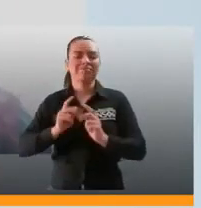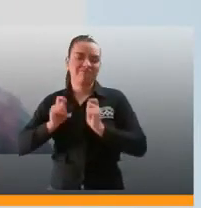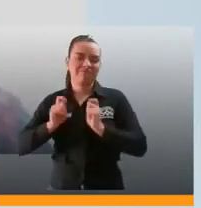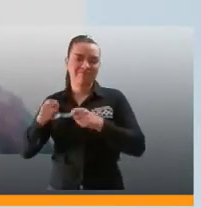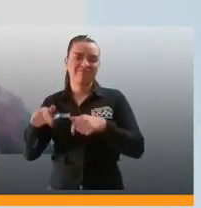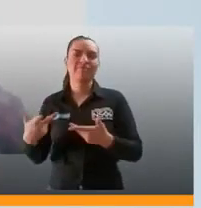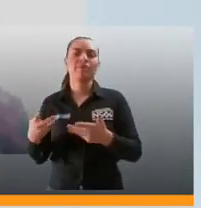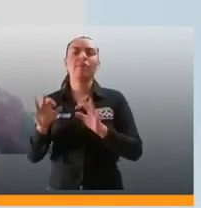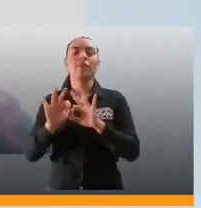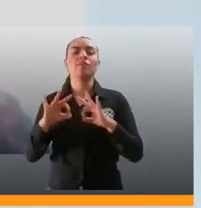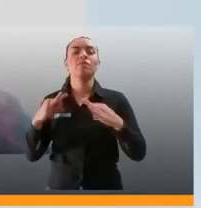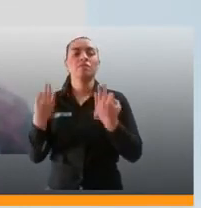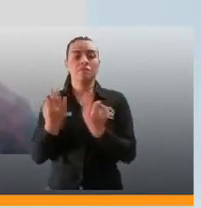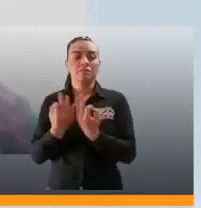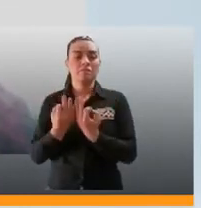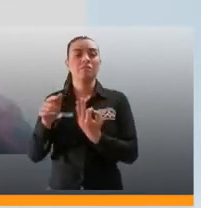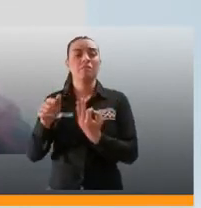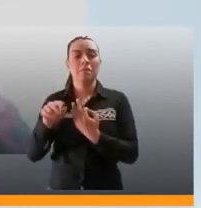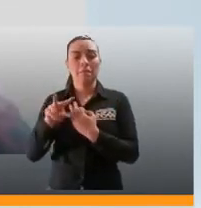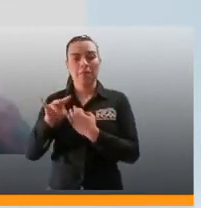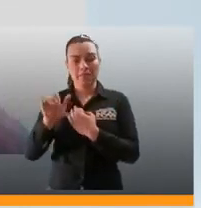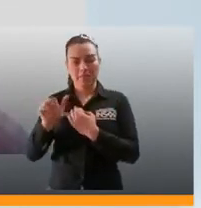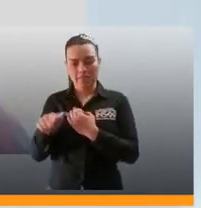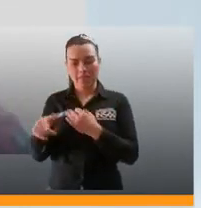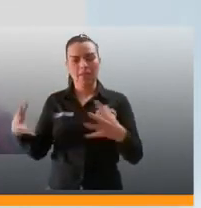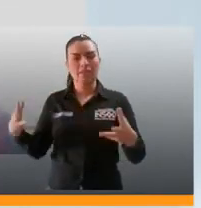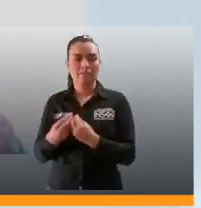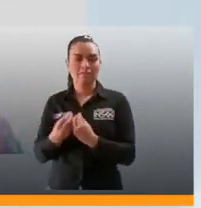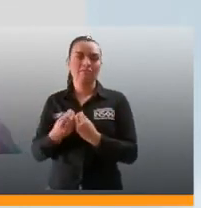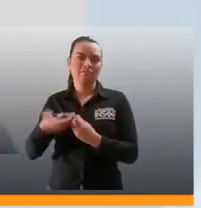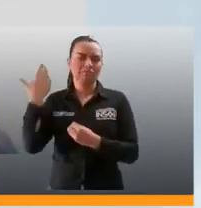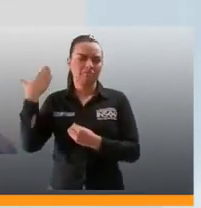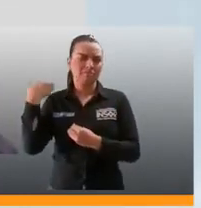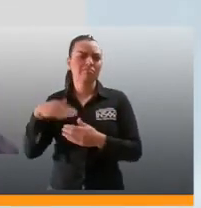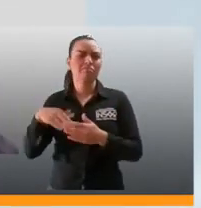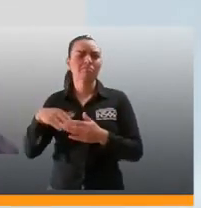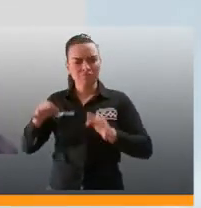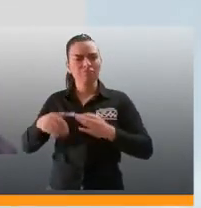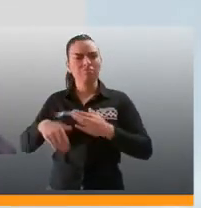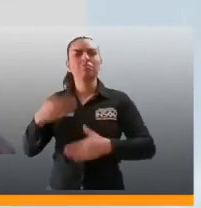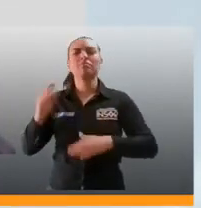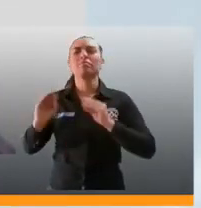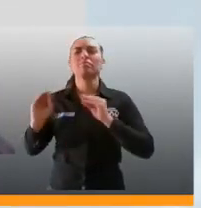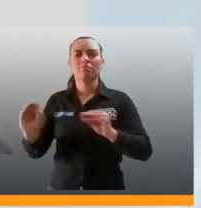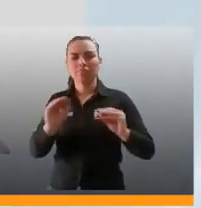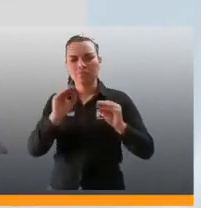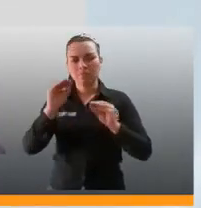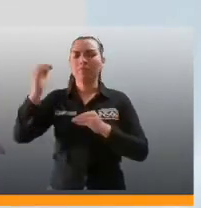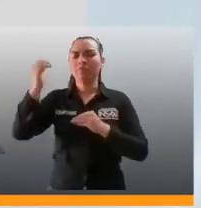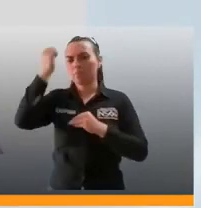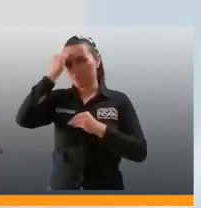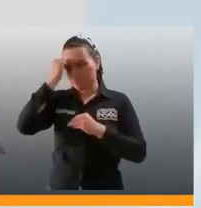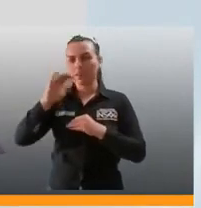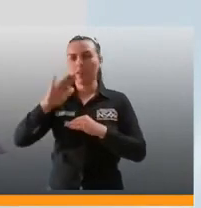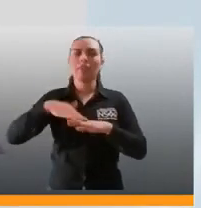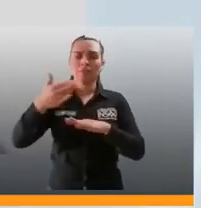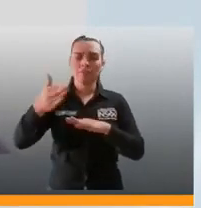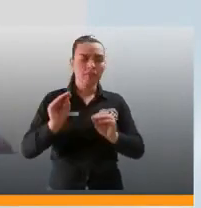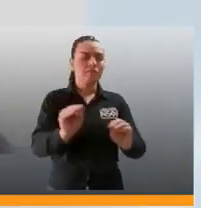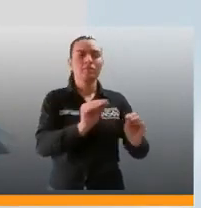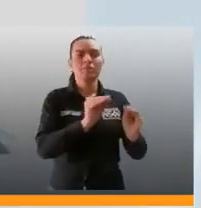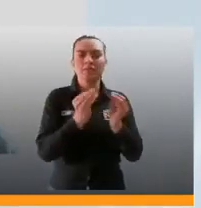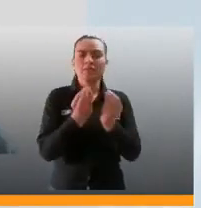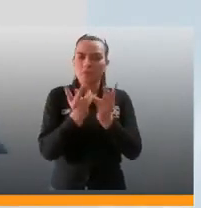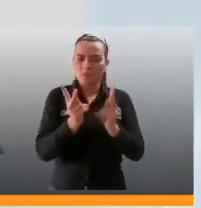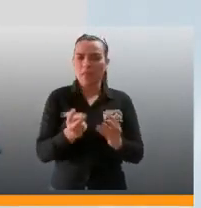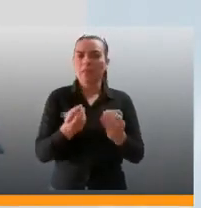UDA. Si bien, digamos que empezamos formando a los profesores y luego a los estudiantes para enfrentarse, digamos, a